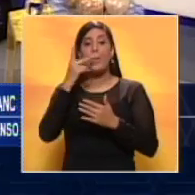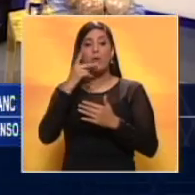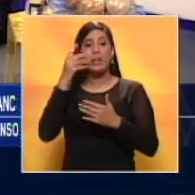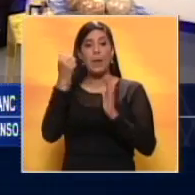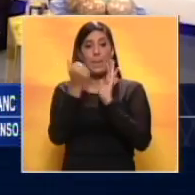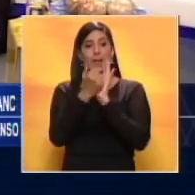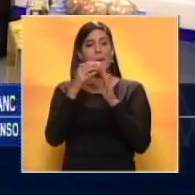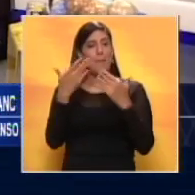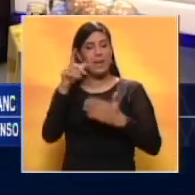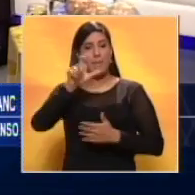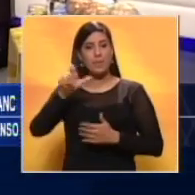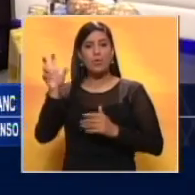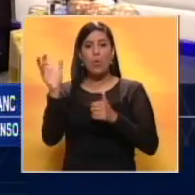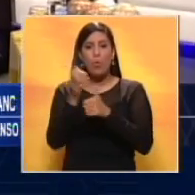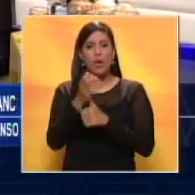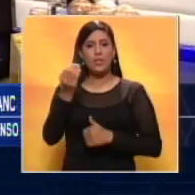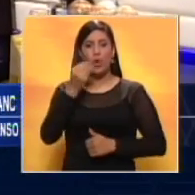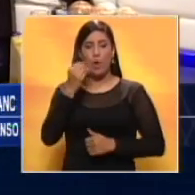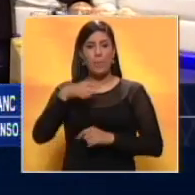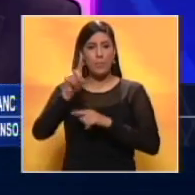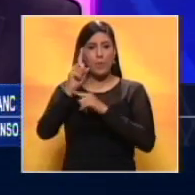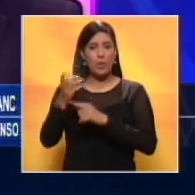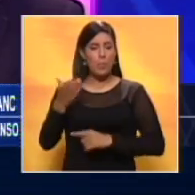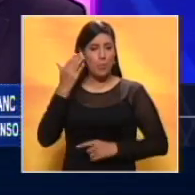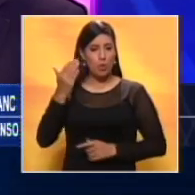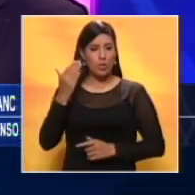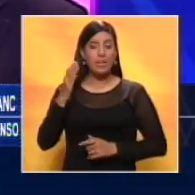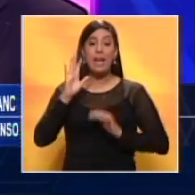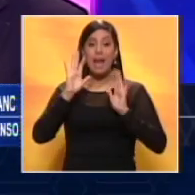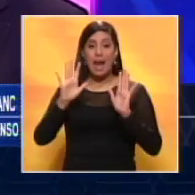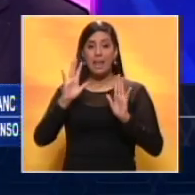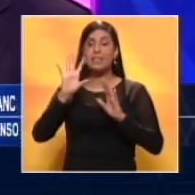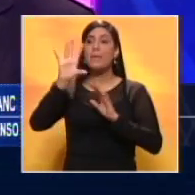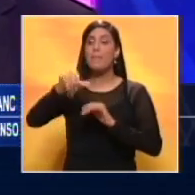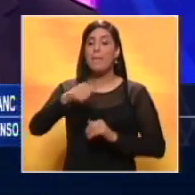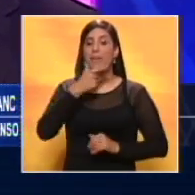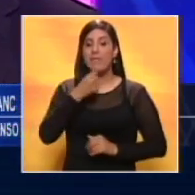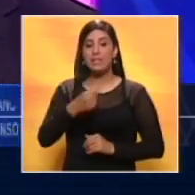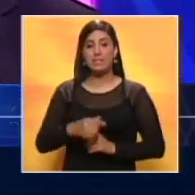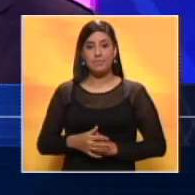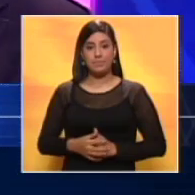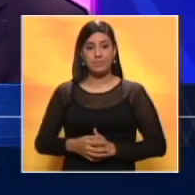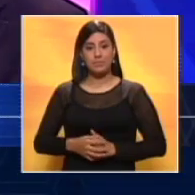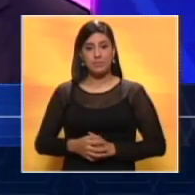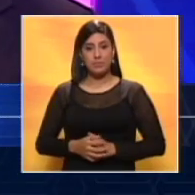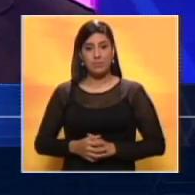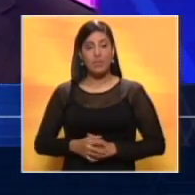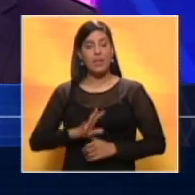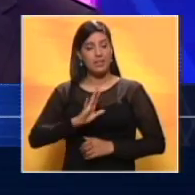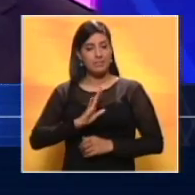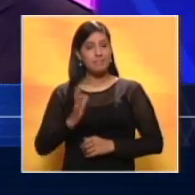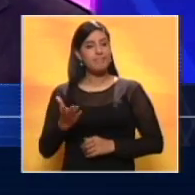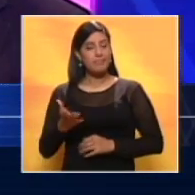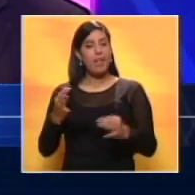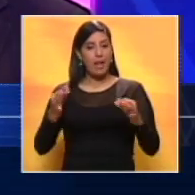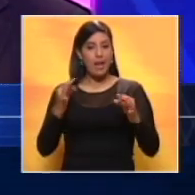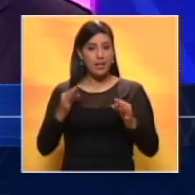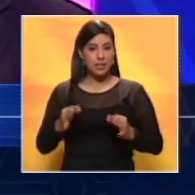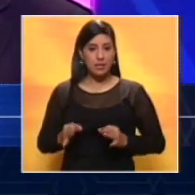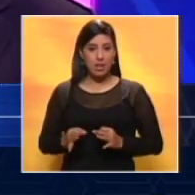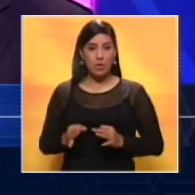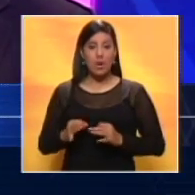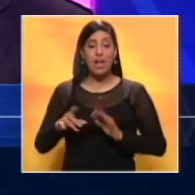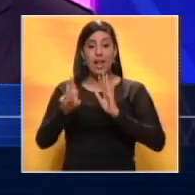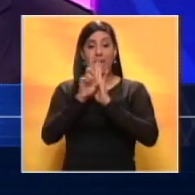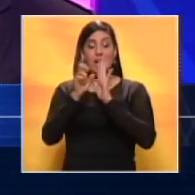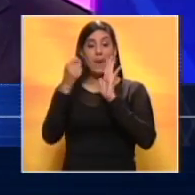los venezolanos consigan los productos de primera necesidad de manera accesible. Tenemos que garantizar en